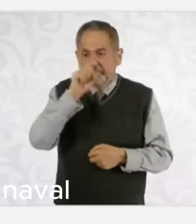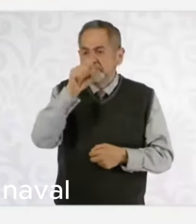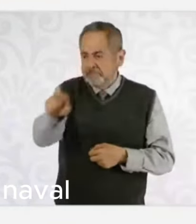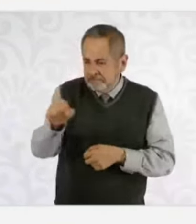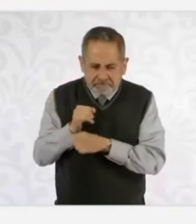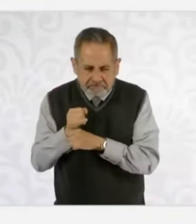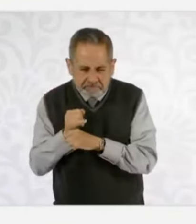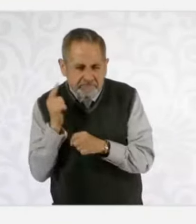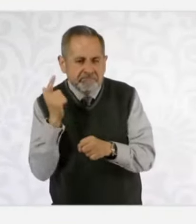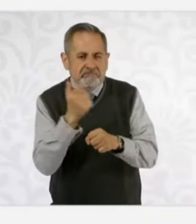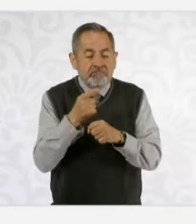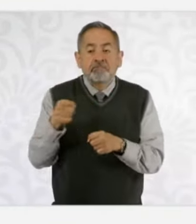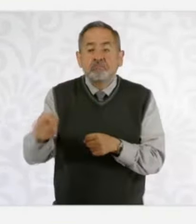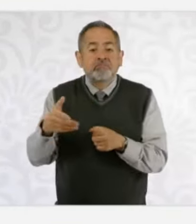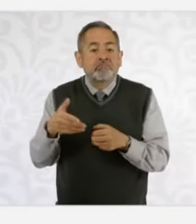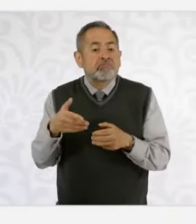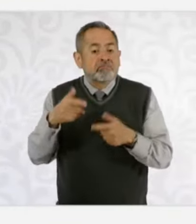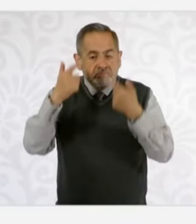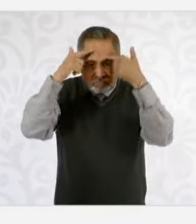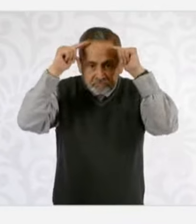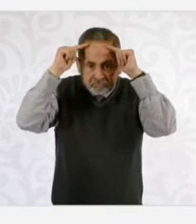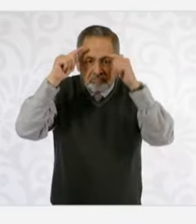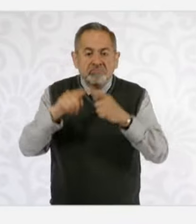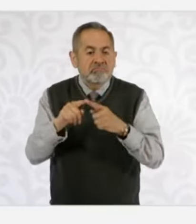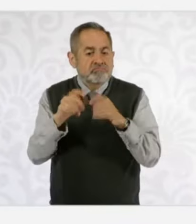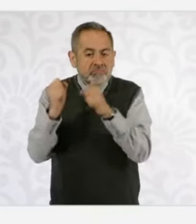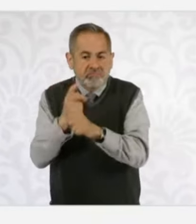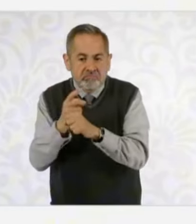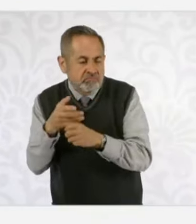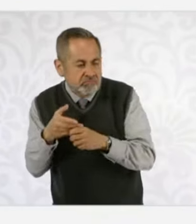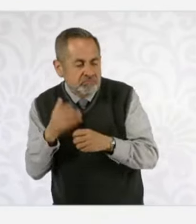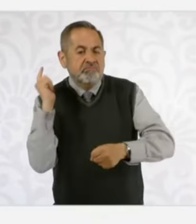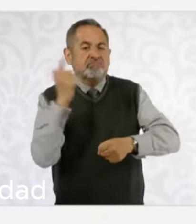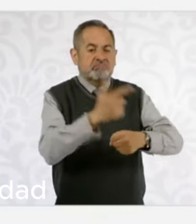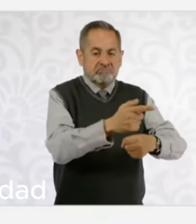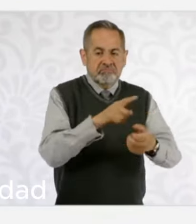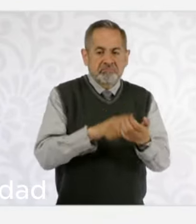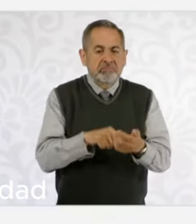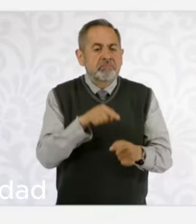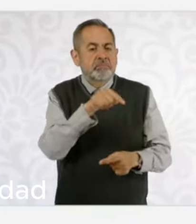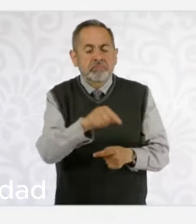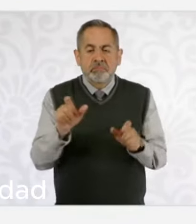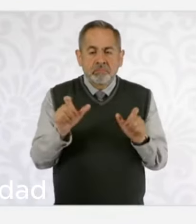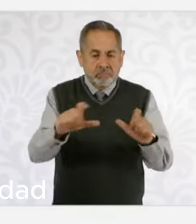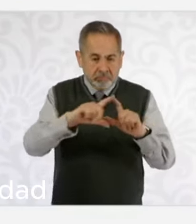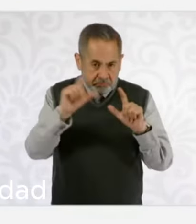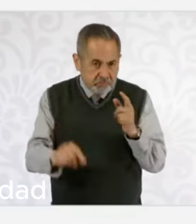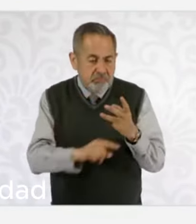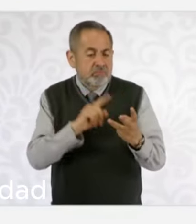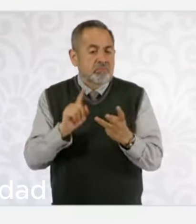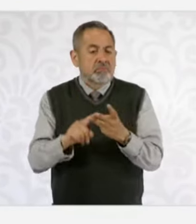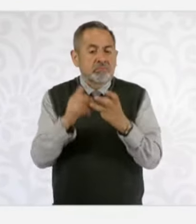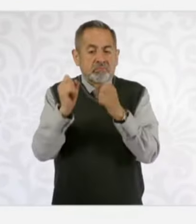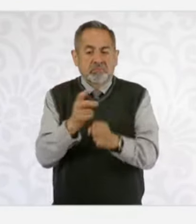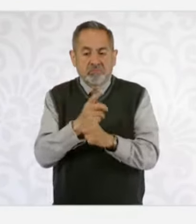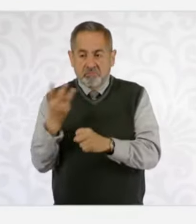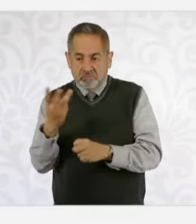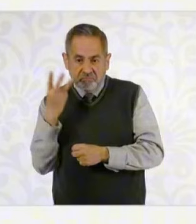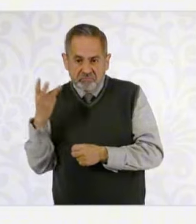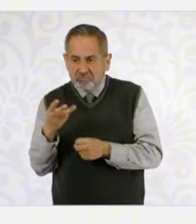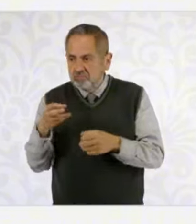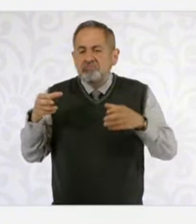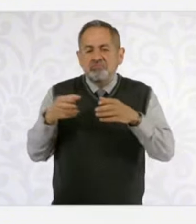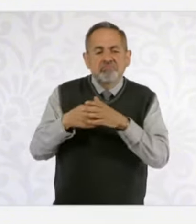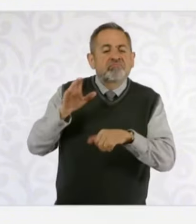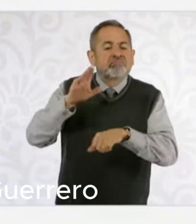inteligencia naval y de la Secretaría de Seguridad, la Secretaría de Marina, Guardia Nacional y Secretaría de Seguridad, más